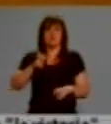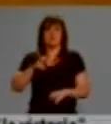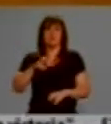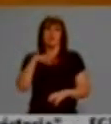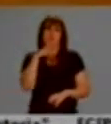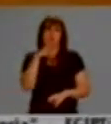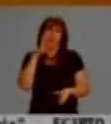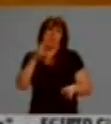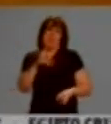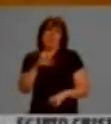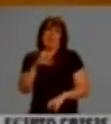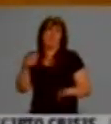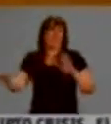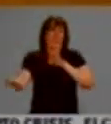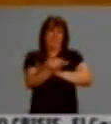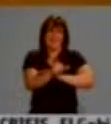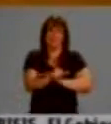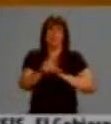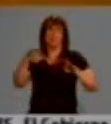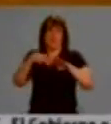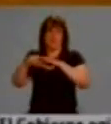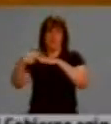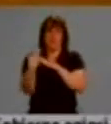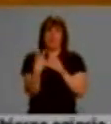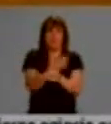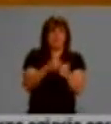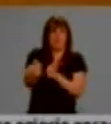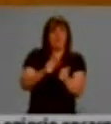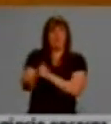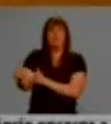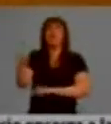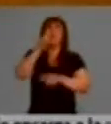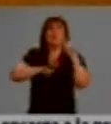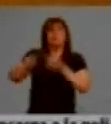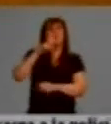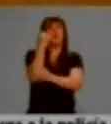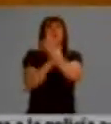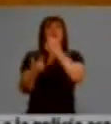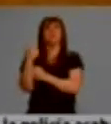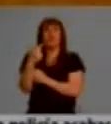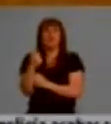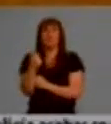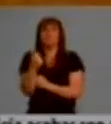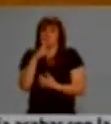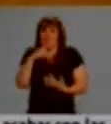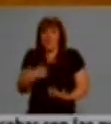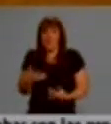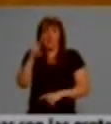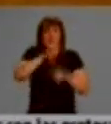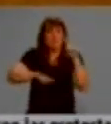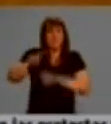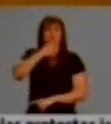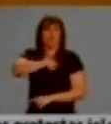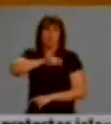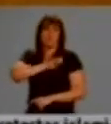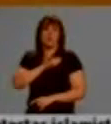el timo masivo de las preferentes o los graves problemas económicos y financieros que sufre España son consecuencia de una